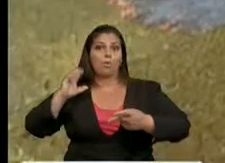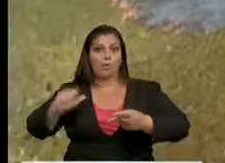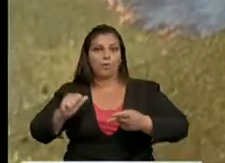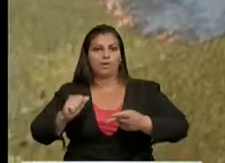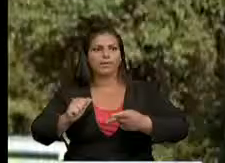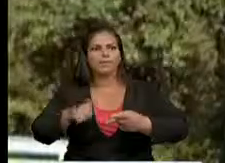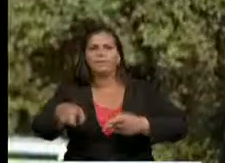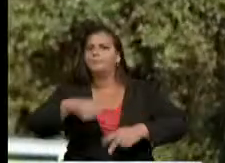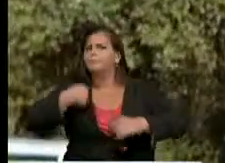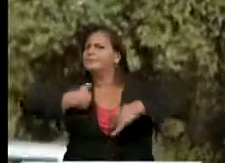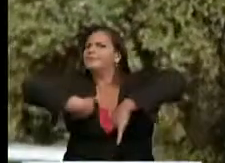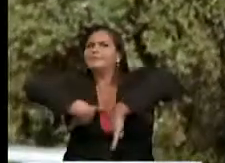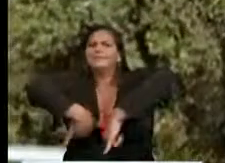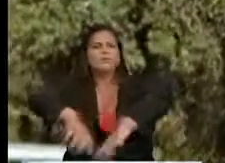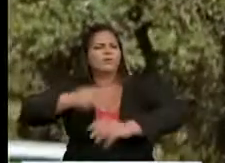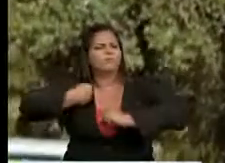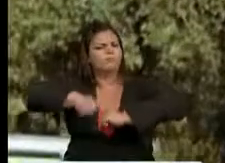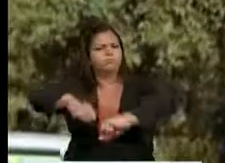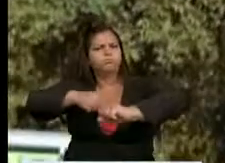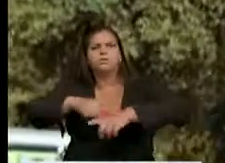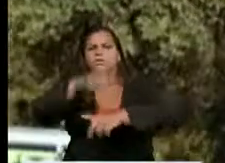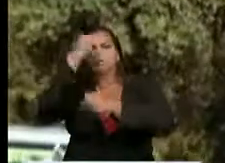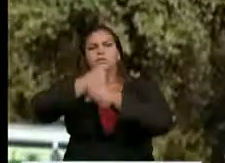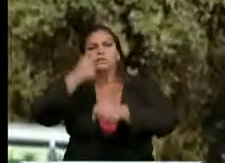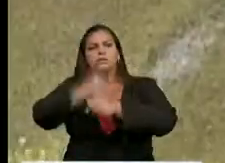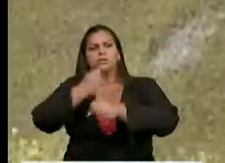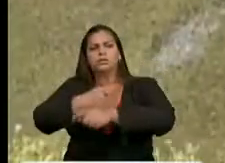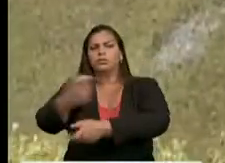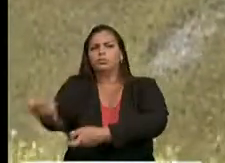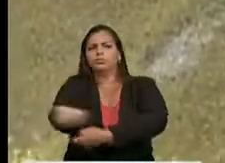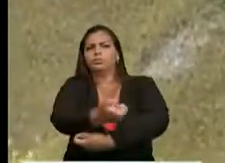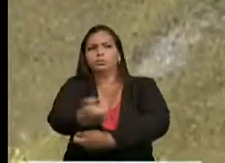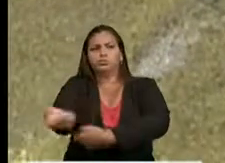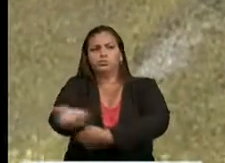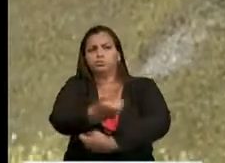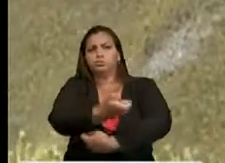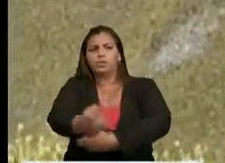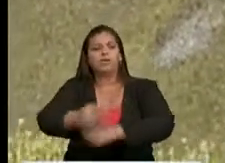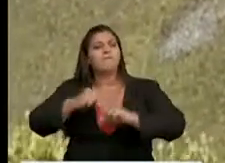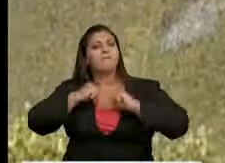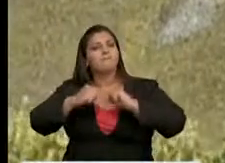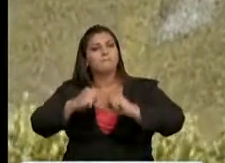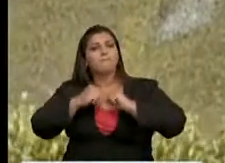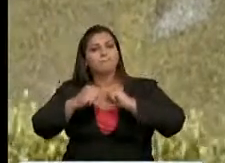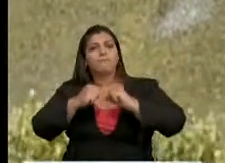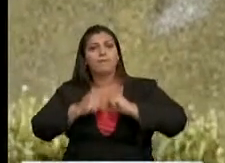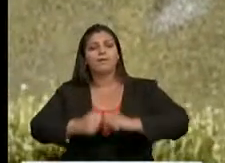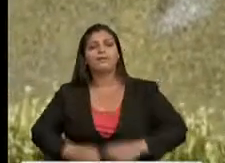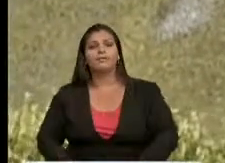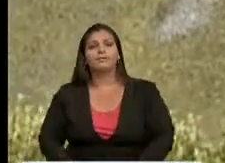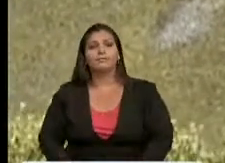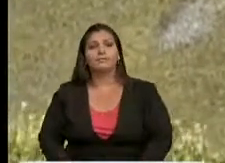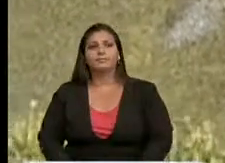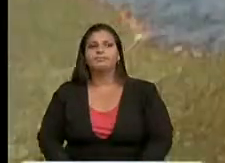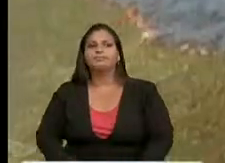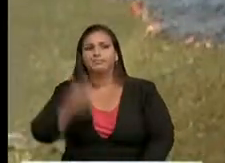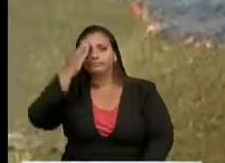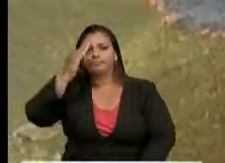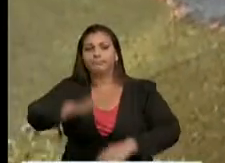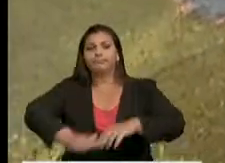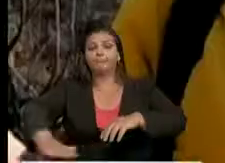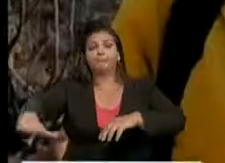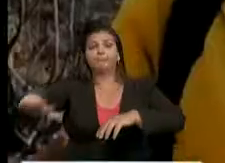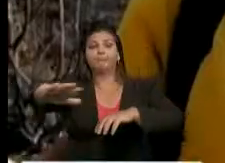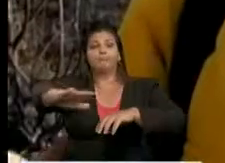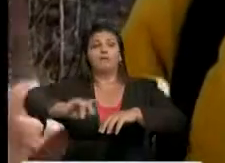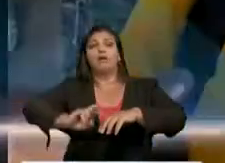esfuerzos en contra del fuego son más duros que en otros lugares, pues la zona en donde se han suscitado los incendios, el terreno es de difícil